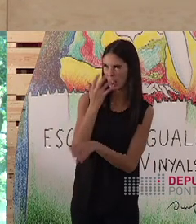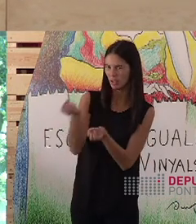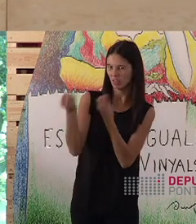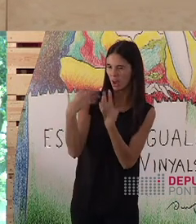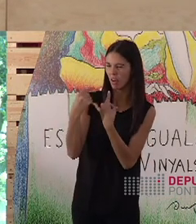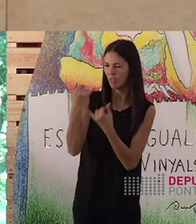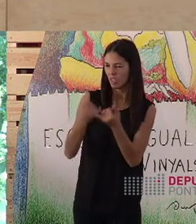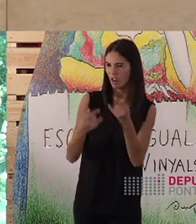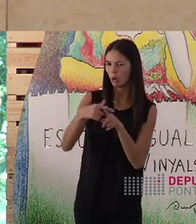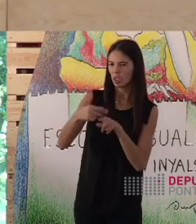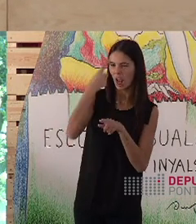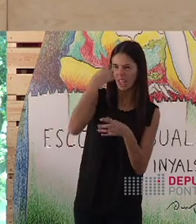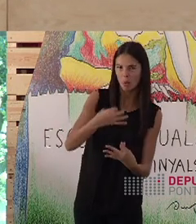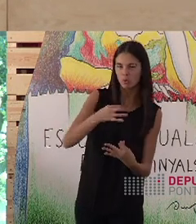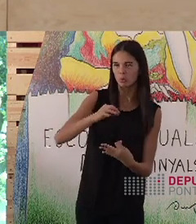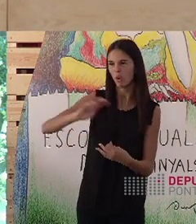nos creemos e outros que non.